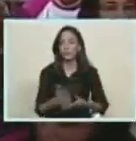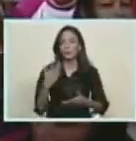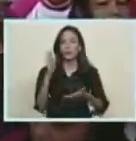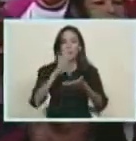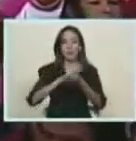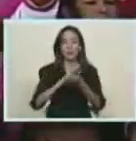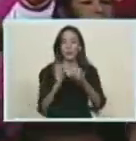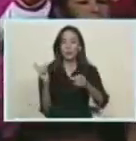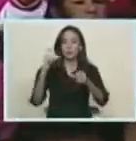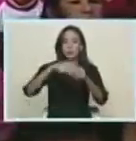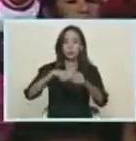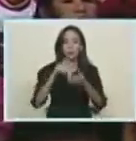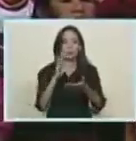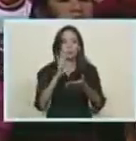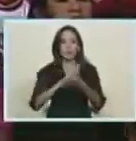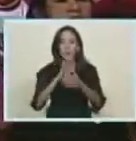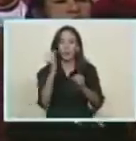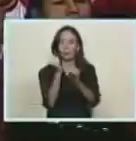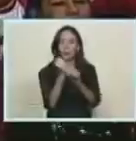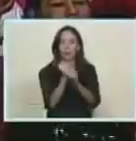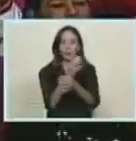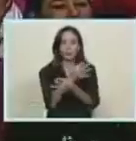Tranquilamente.